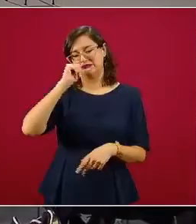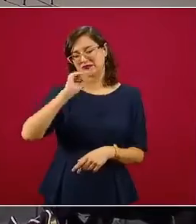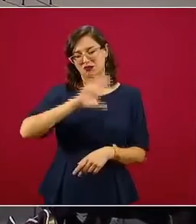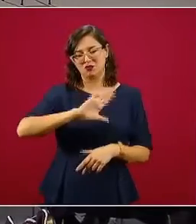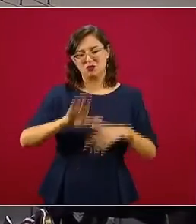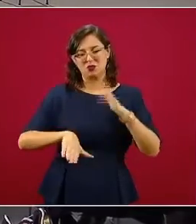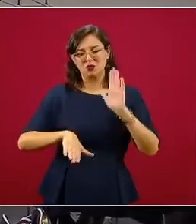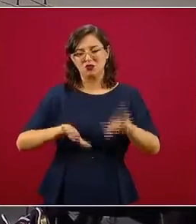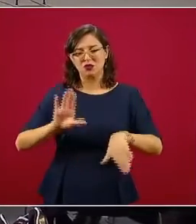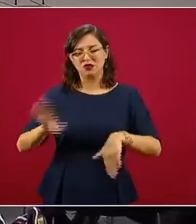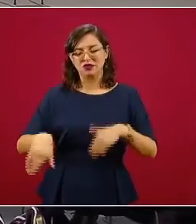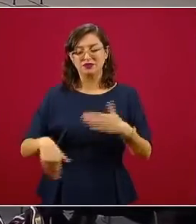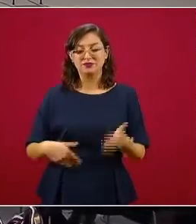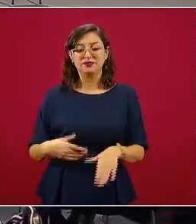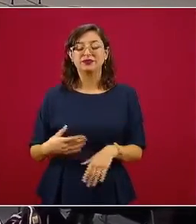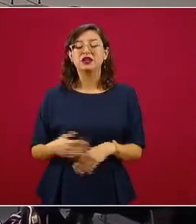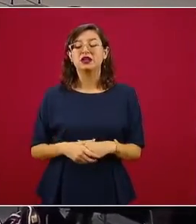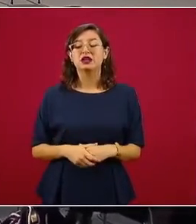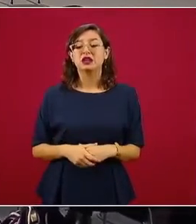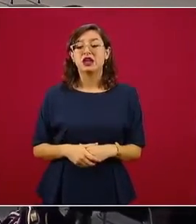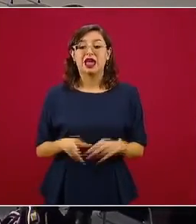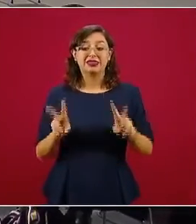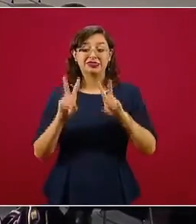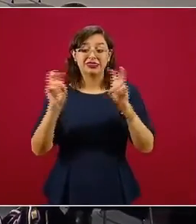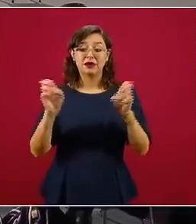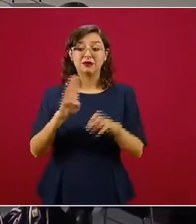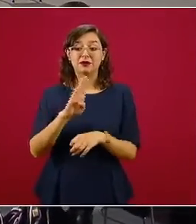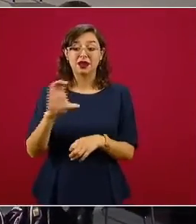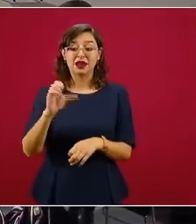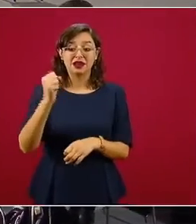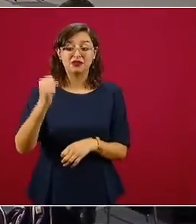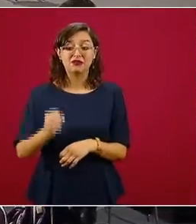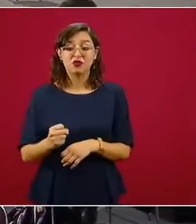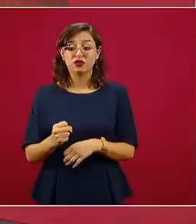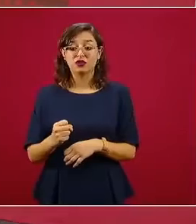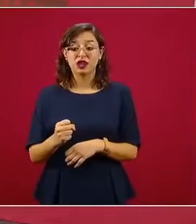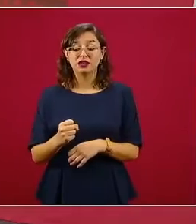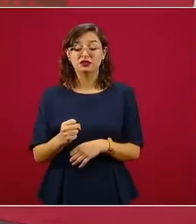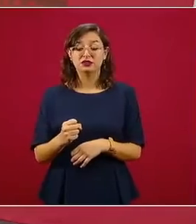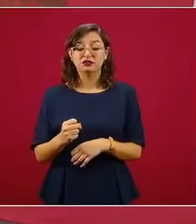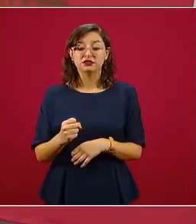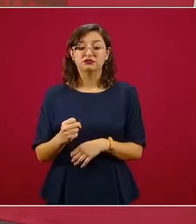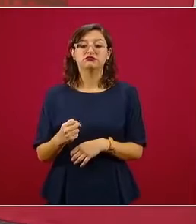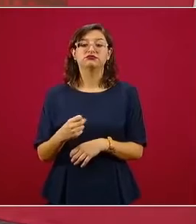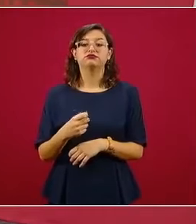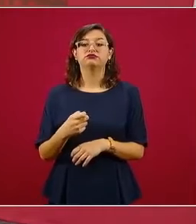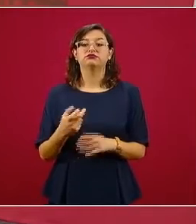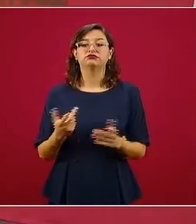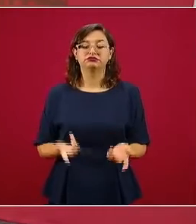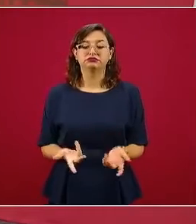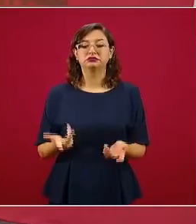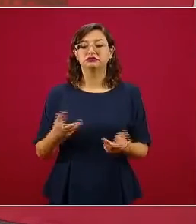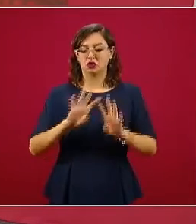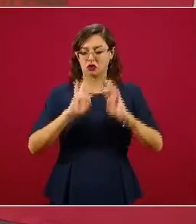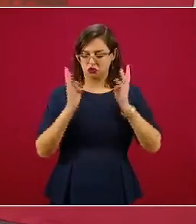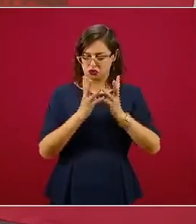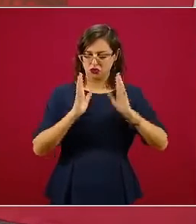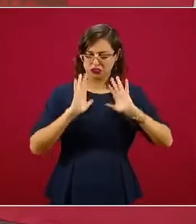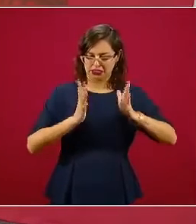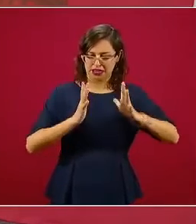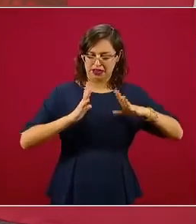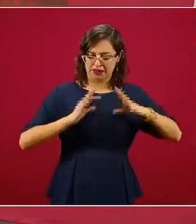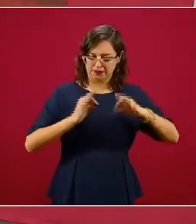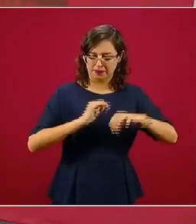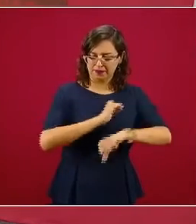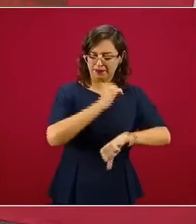esos eventos. En el caso particular de Baja California Sur, además de instalar su consejo y además tener